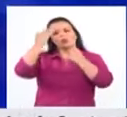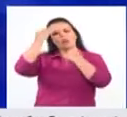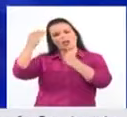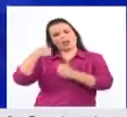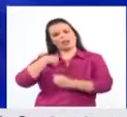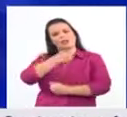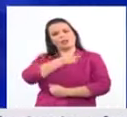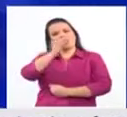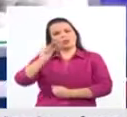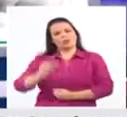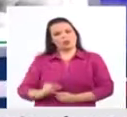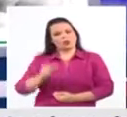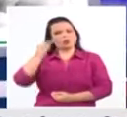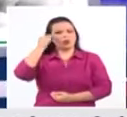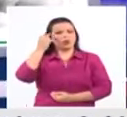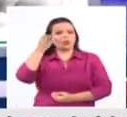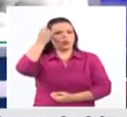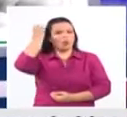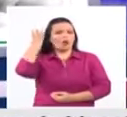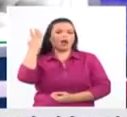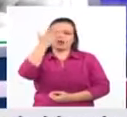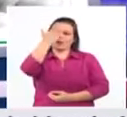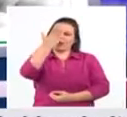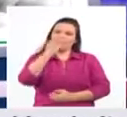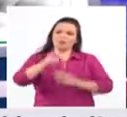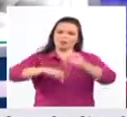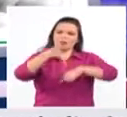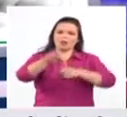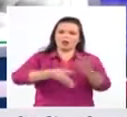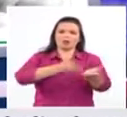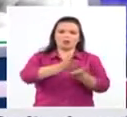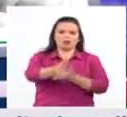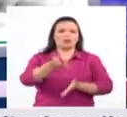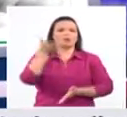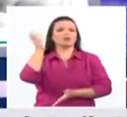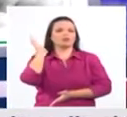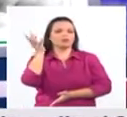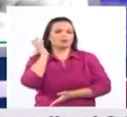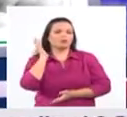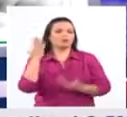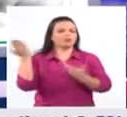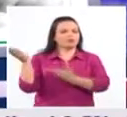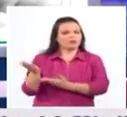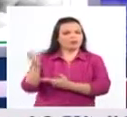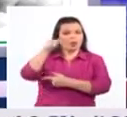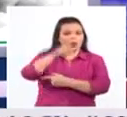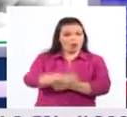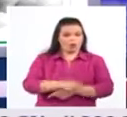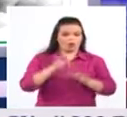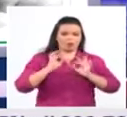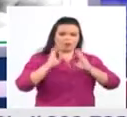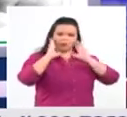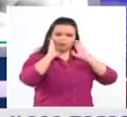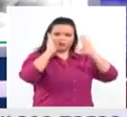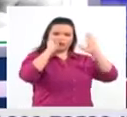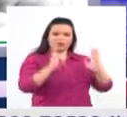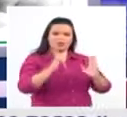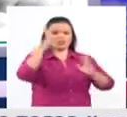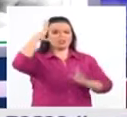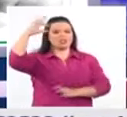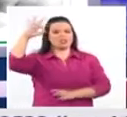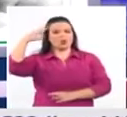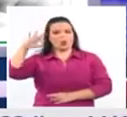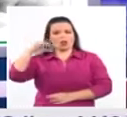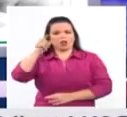esperamos mañana porque hoy es miércoles de psicología y hoy conversaremos en el segundo momento de esta transmisión sobre